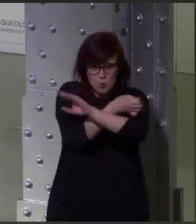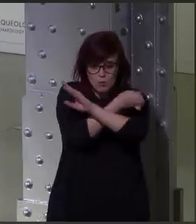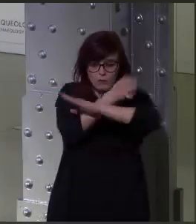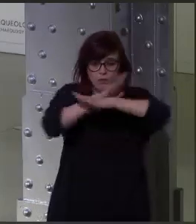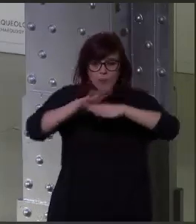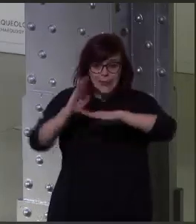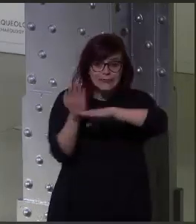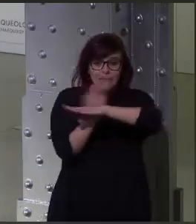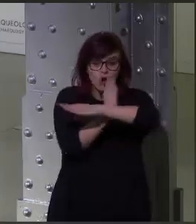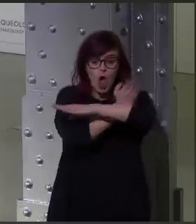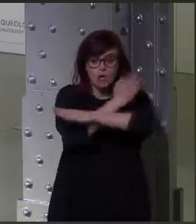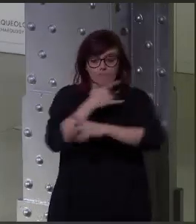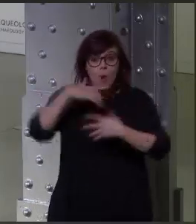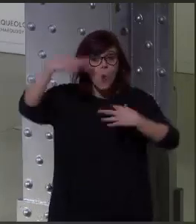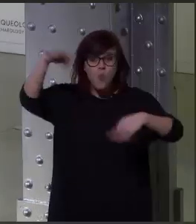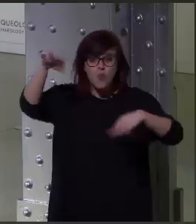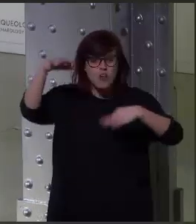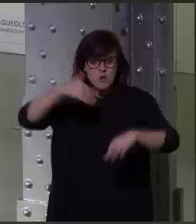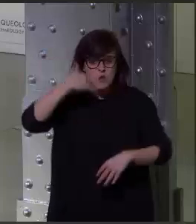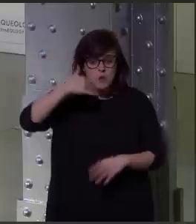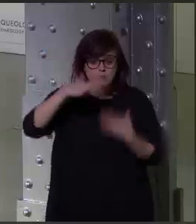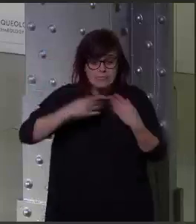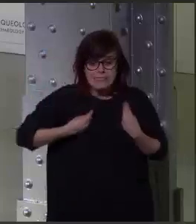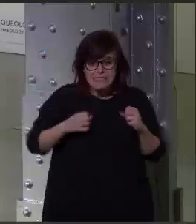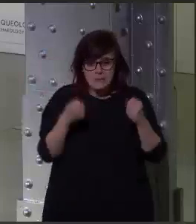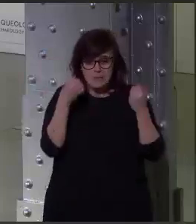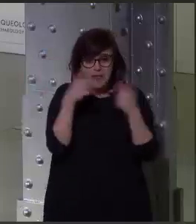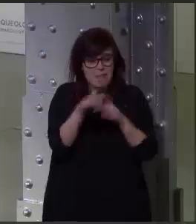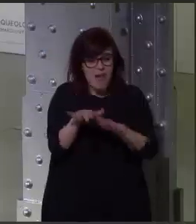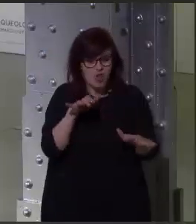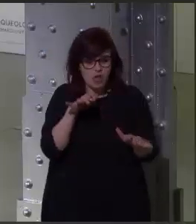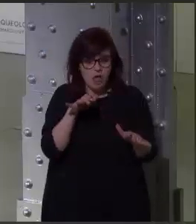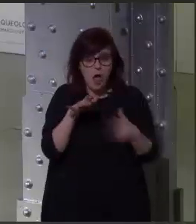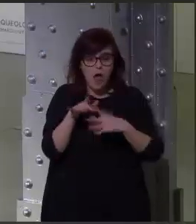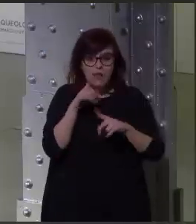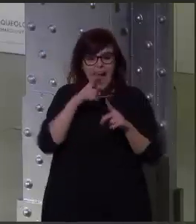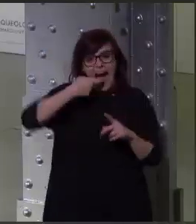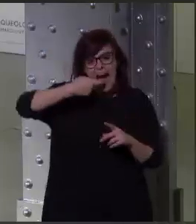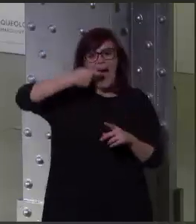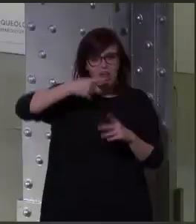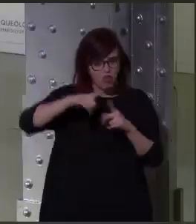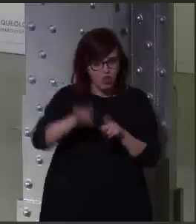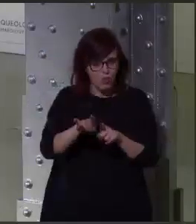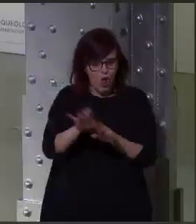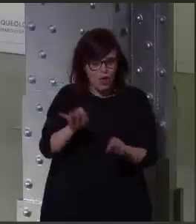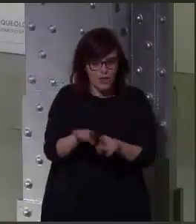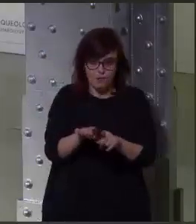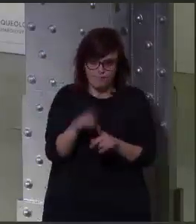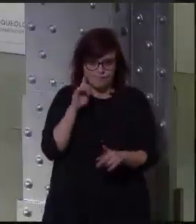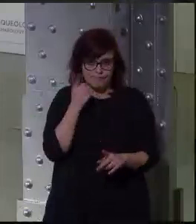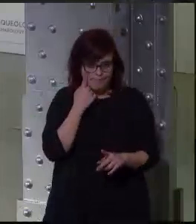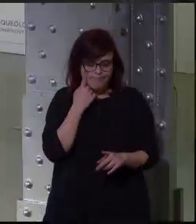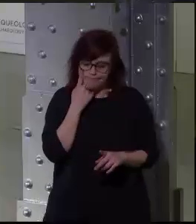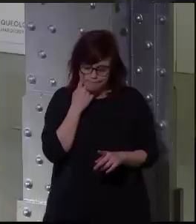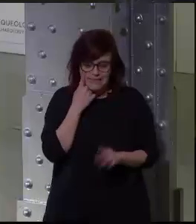los tiburones, que era lo único prácticamente que sobrevivía, la mayoría tenían anzuelos, que es una